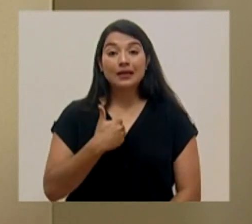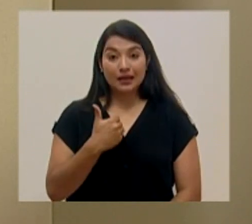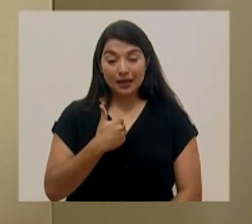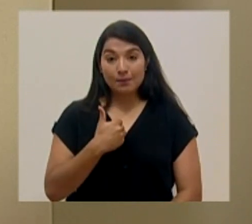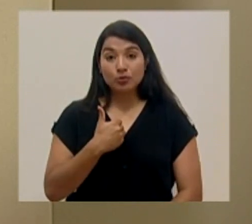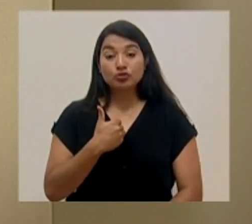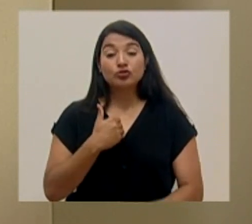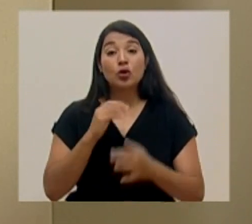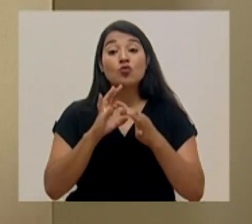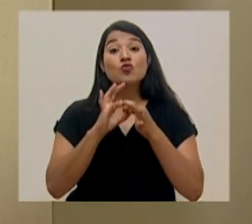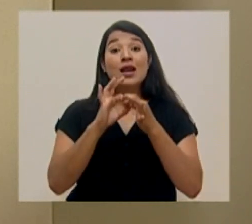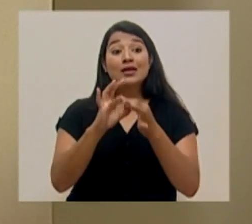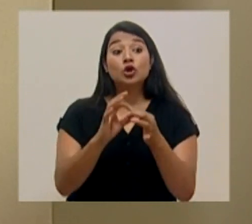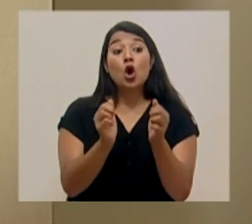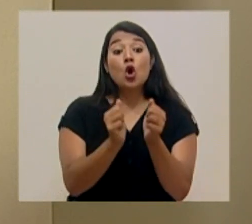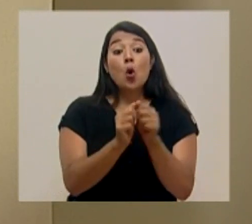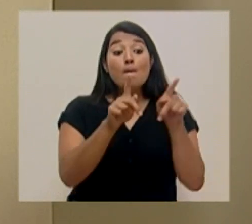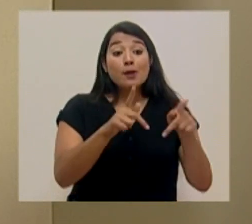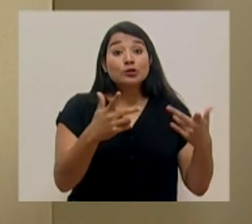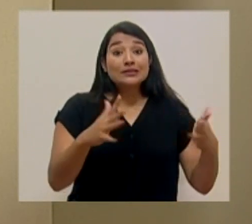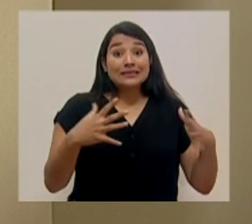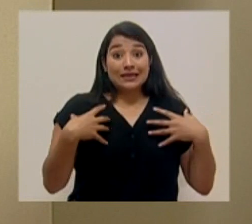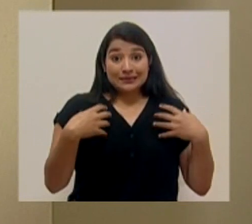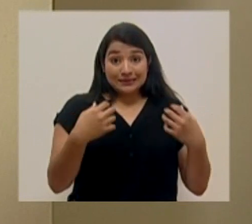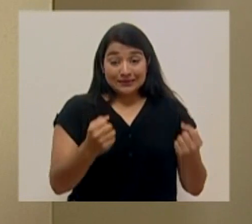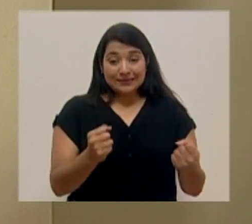Tenemos, con respecto a los recuperados,